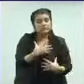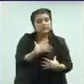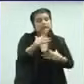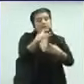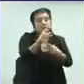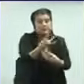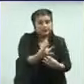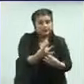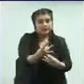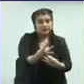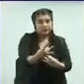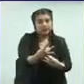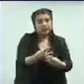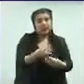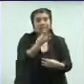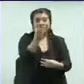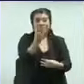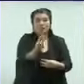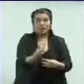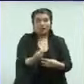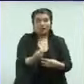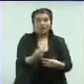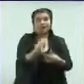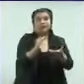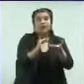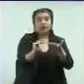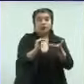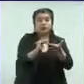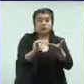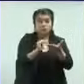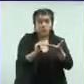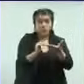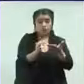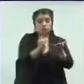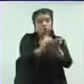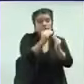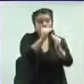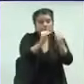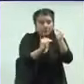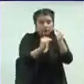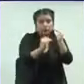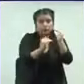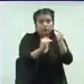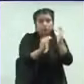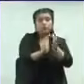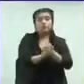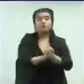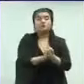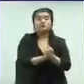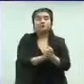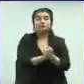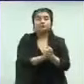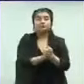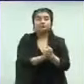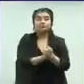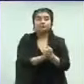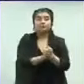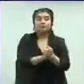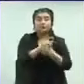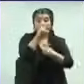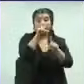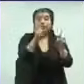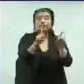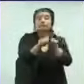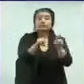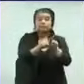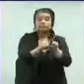a las unidades ejecutoras que presentan reducciones. Allí es de hacer llamar la atención en